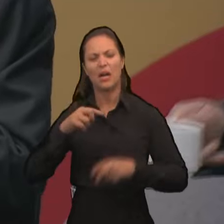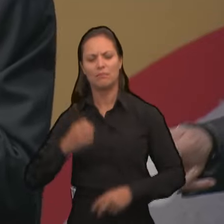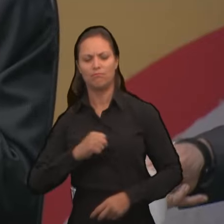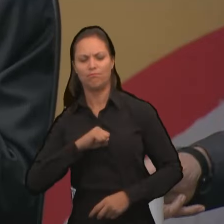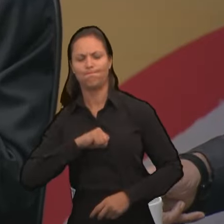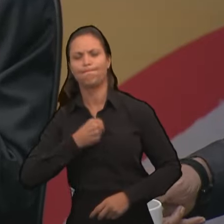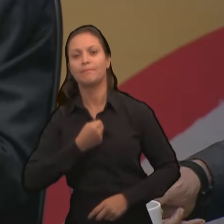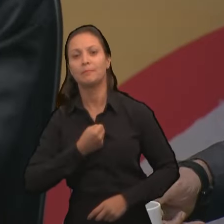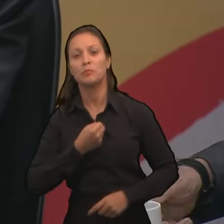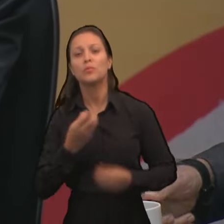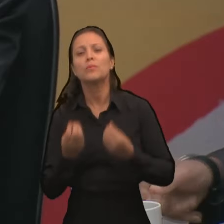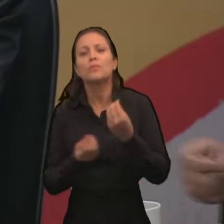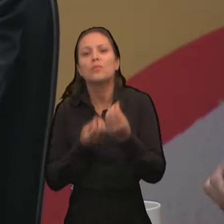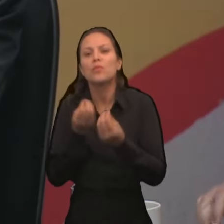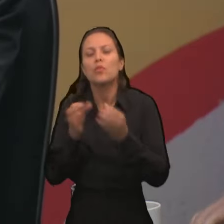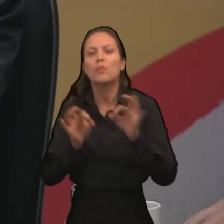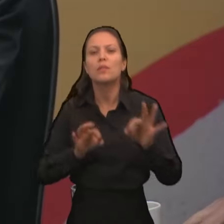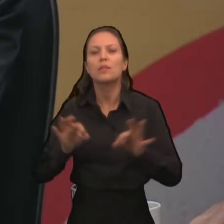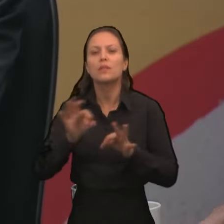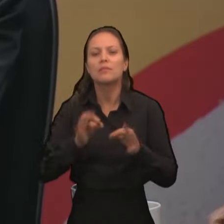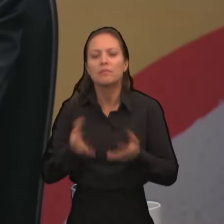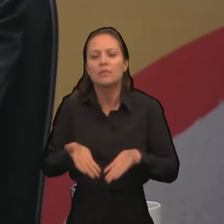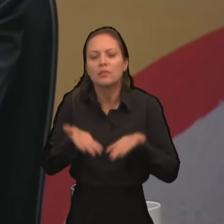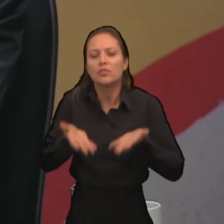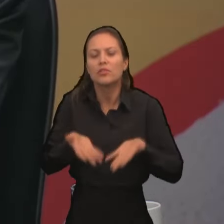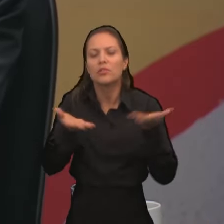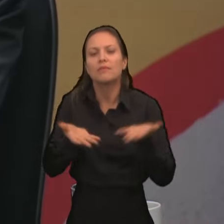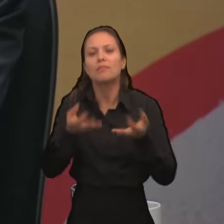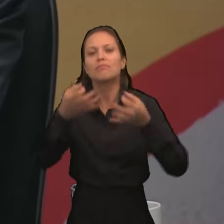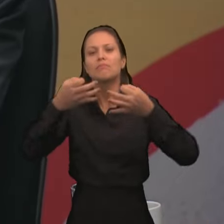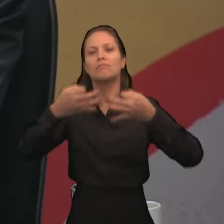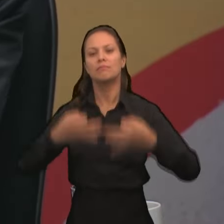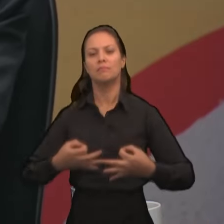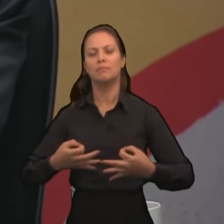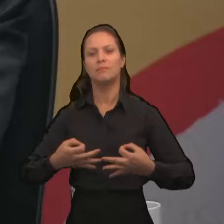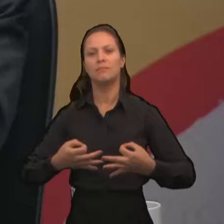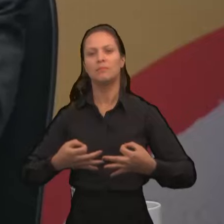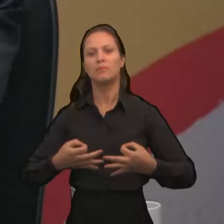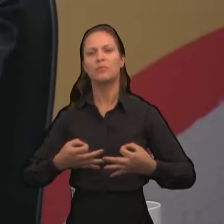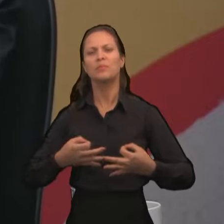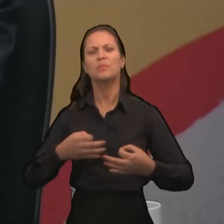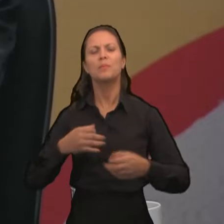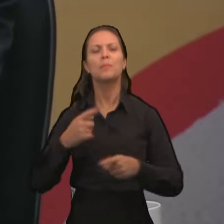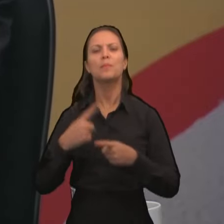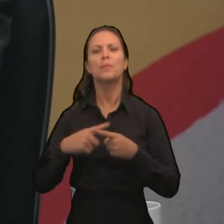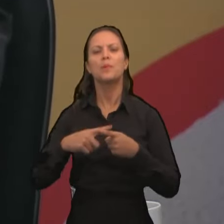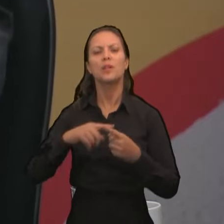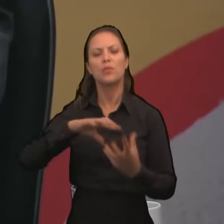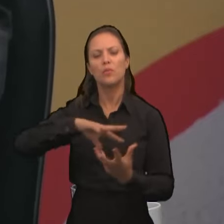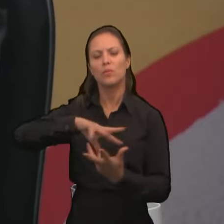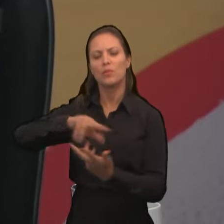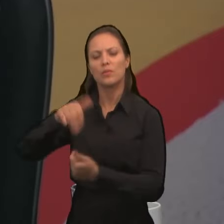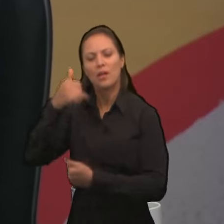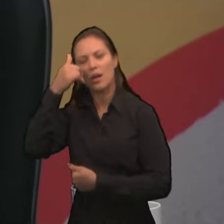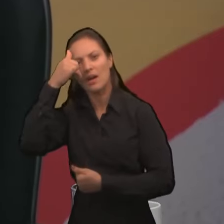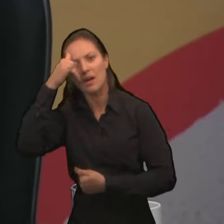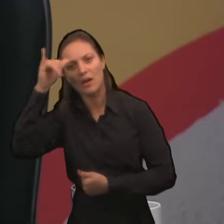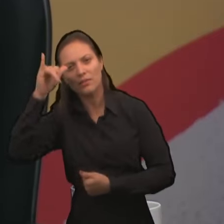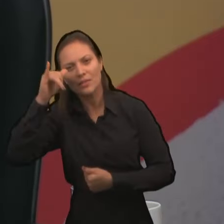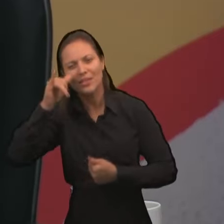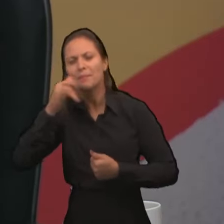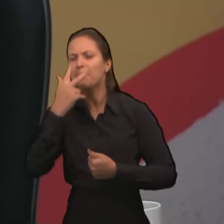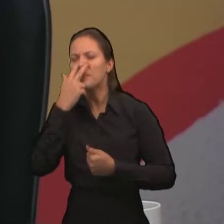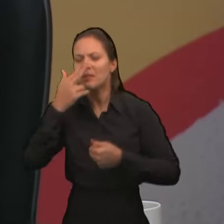es necesario traer algún tipo de regulamentación para adecuar y que el mundo no se